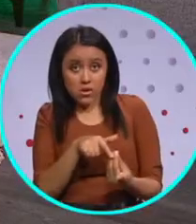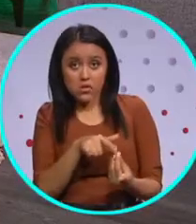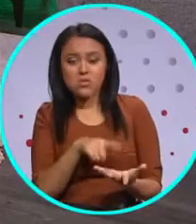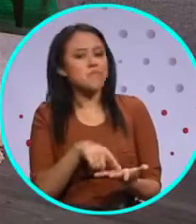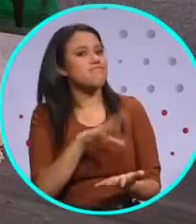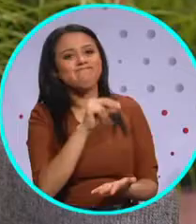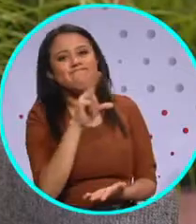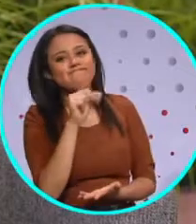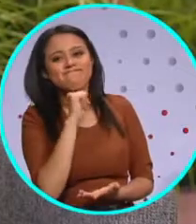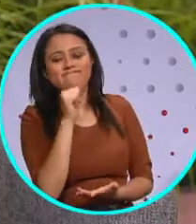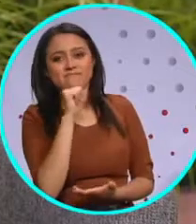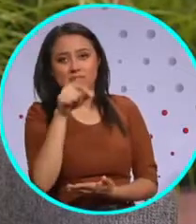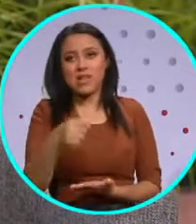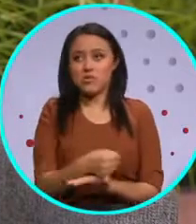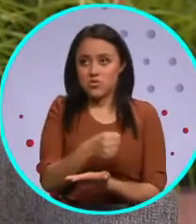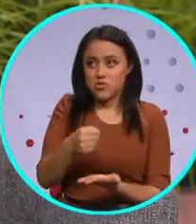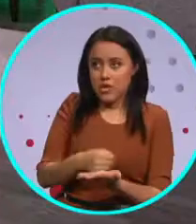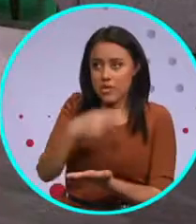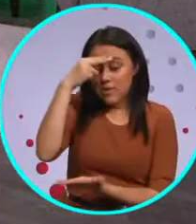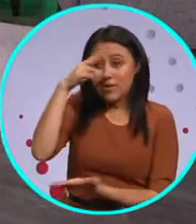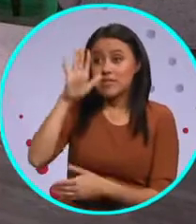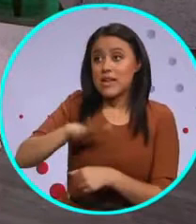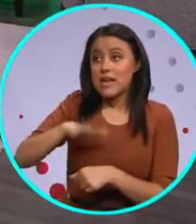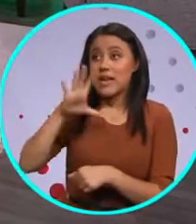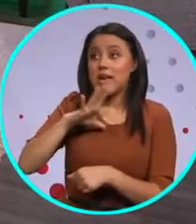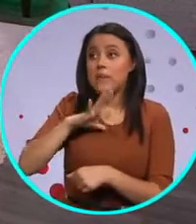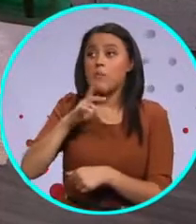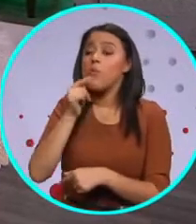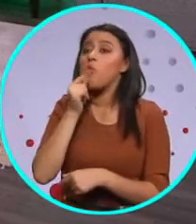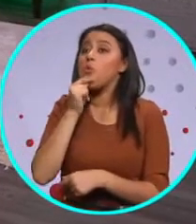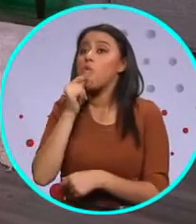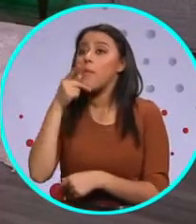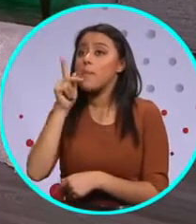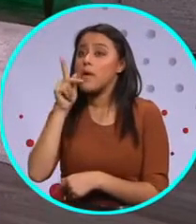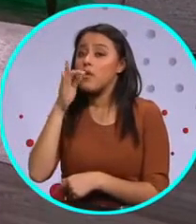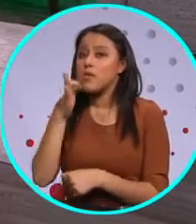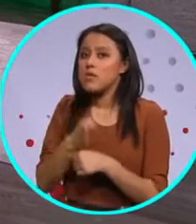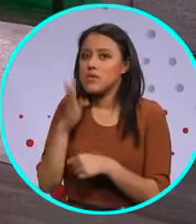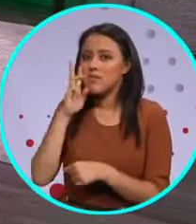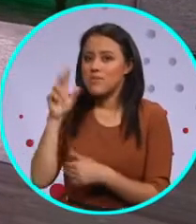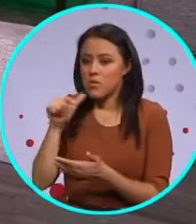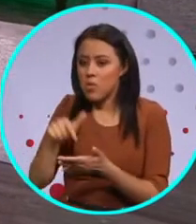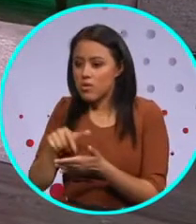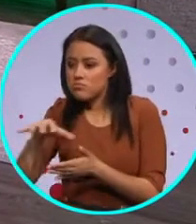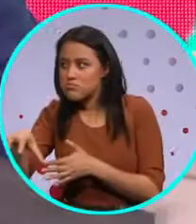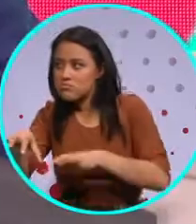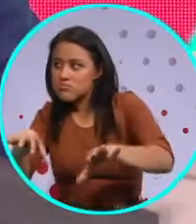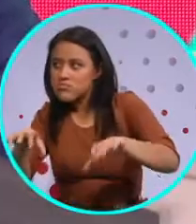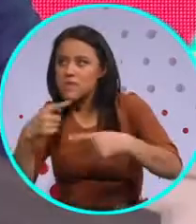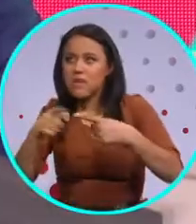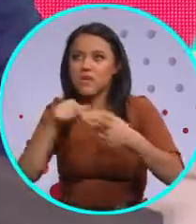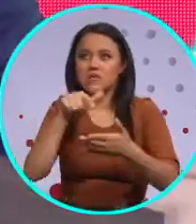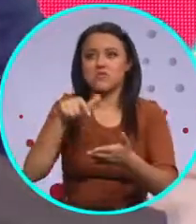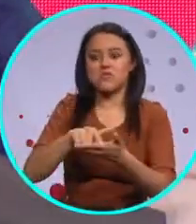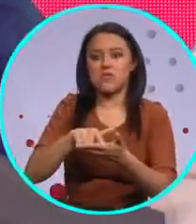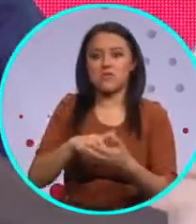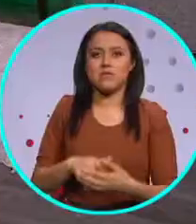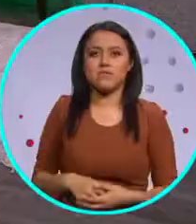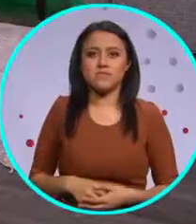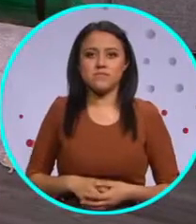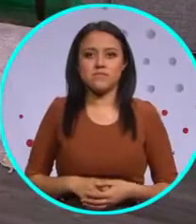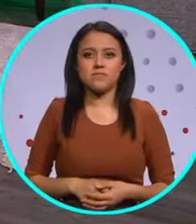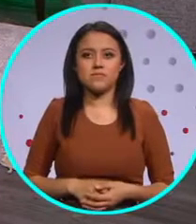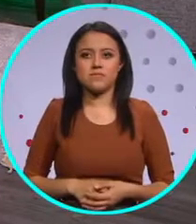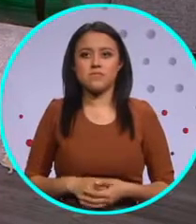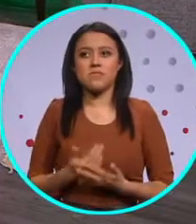yo nací en méxico sabía que había muchísimos policías pero estaba en la posición estratégica medio semi acuartelaron es por así decirlo se están